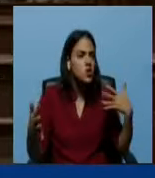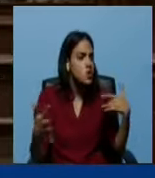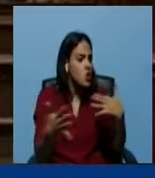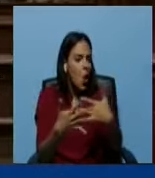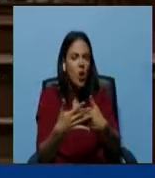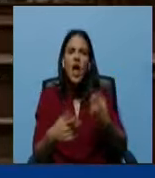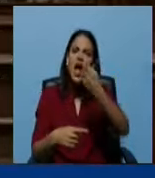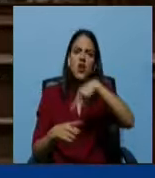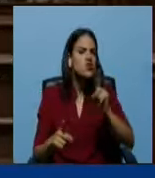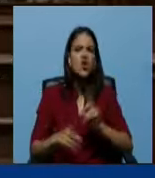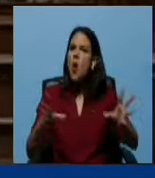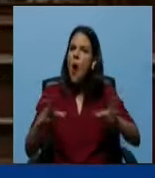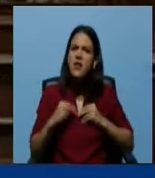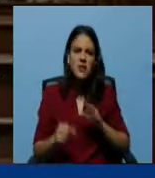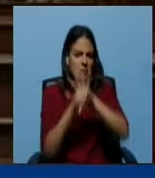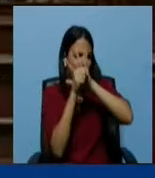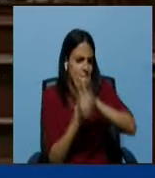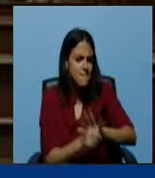del caudillismo.